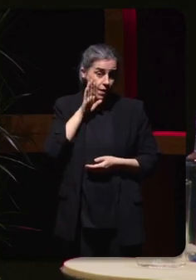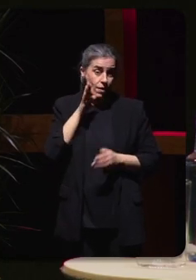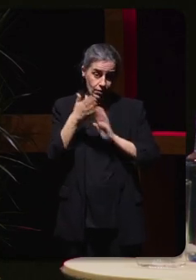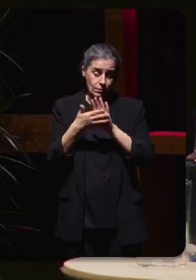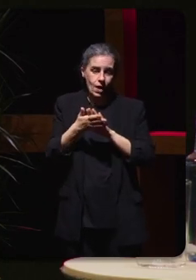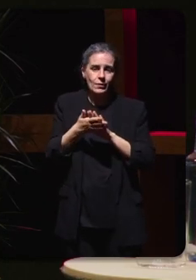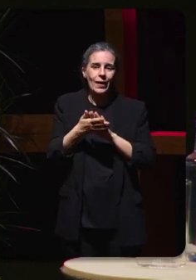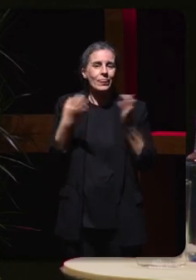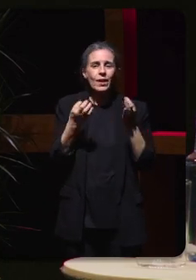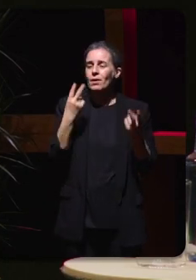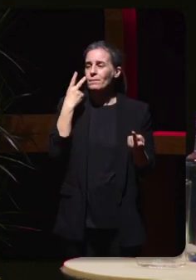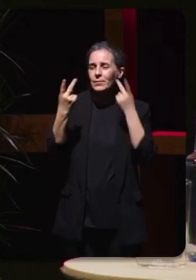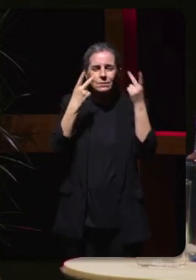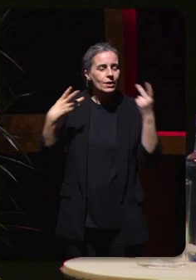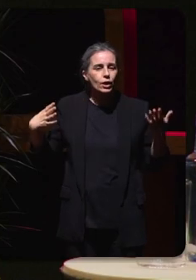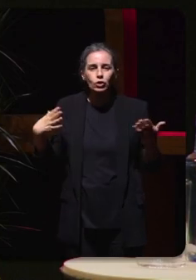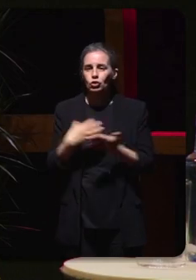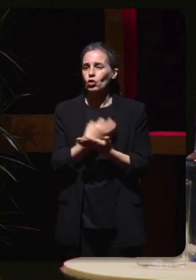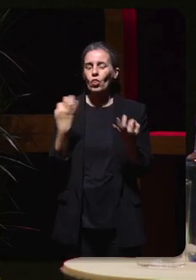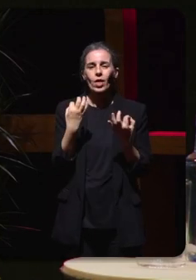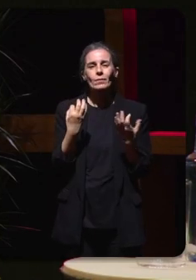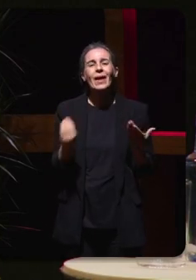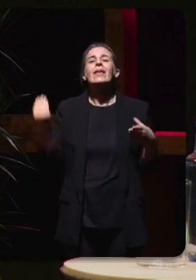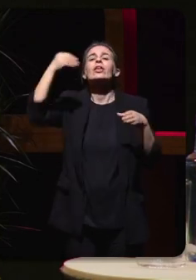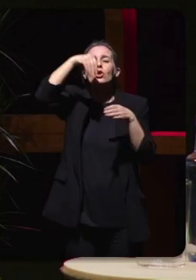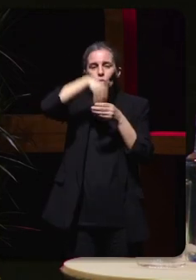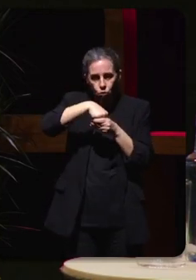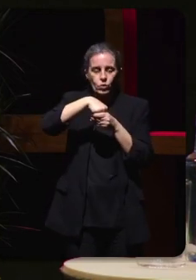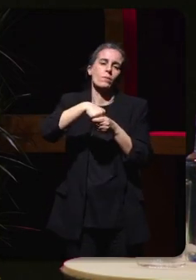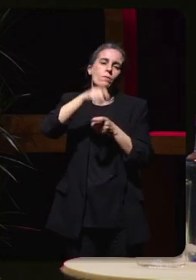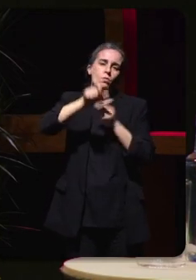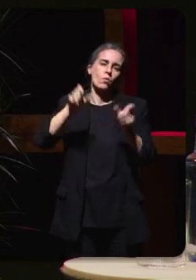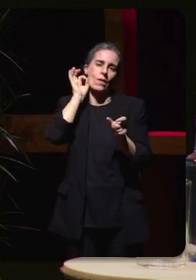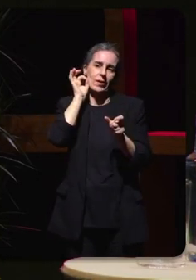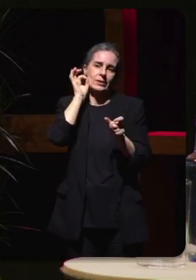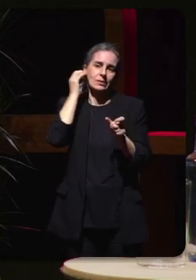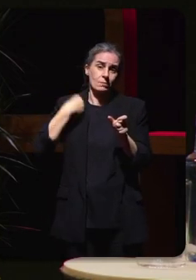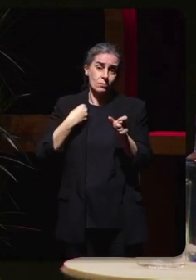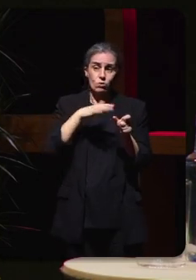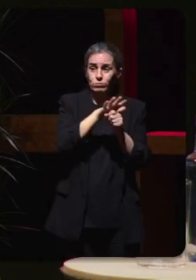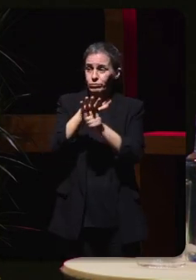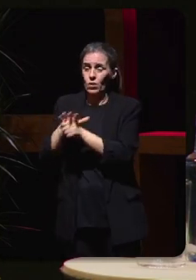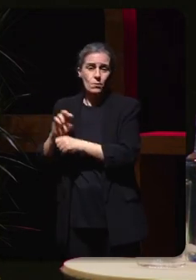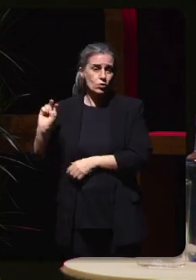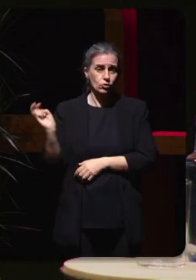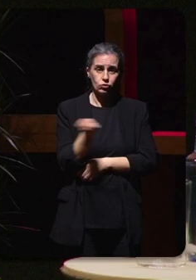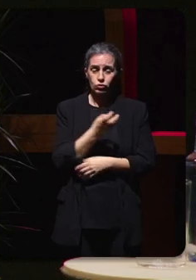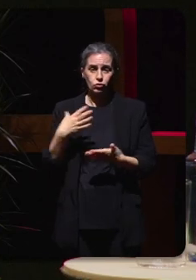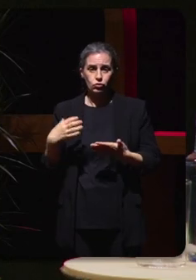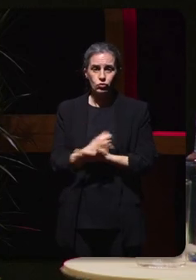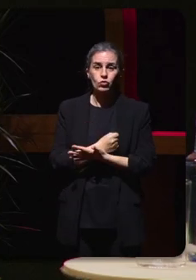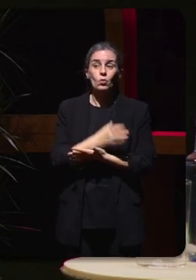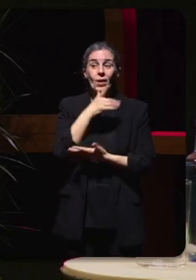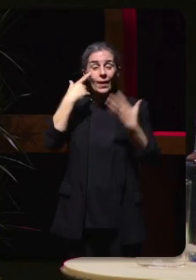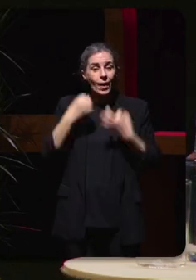que visibilizar todo esto y hay que incluir a las mujeres en todos esos aspectos, porque